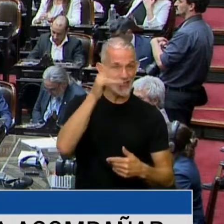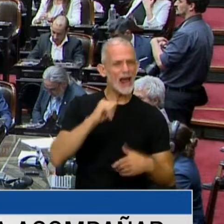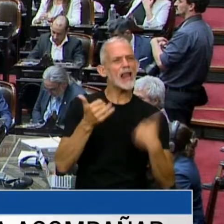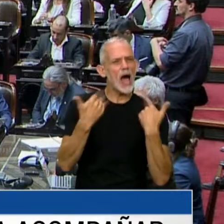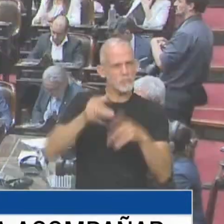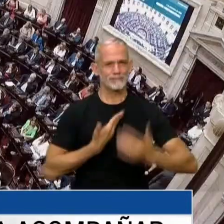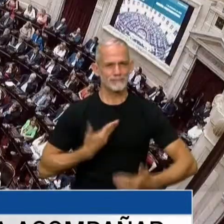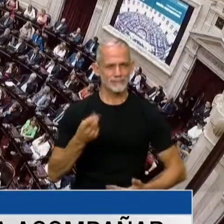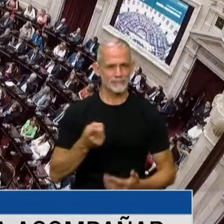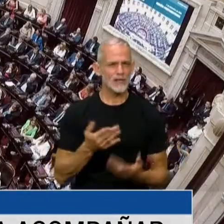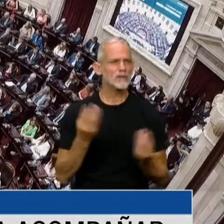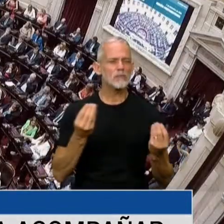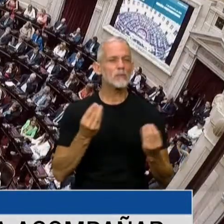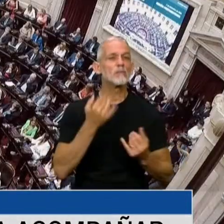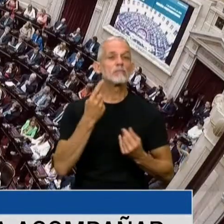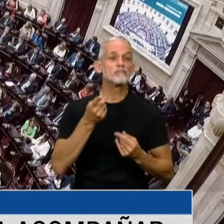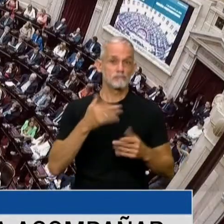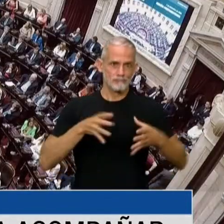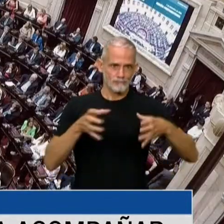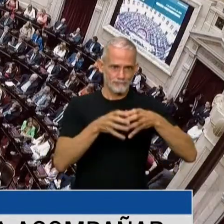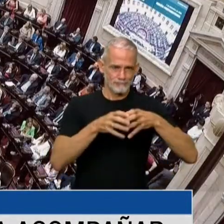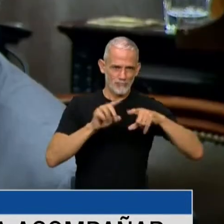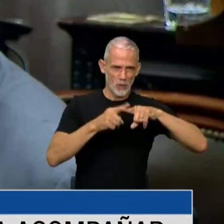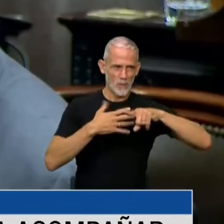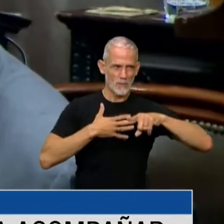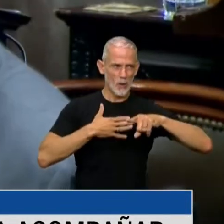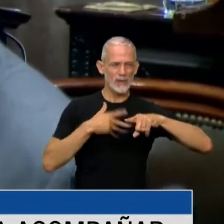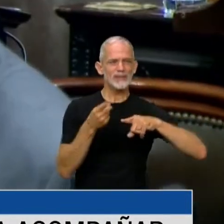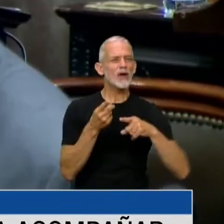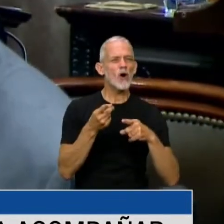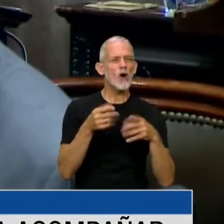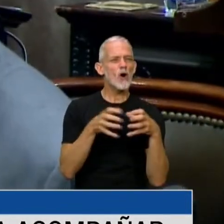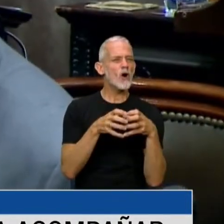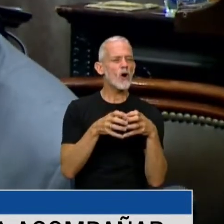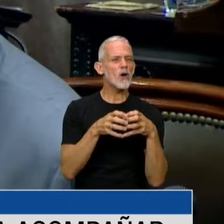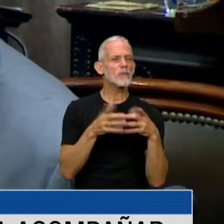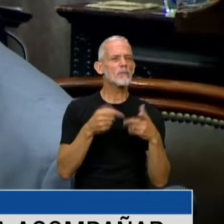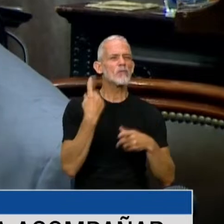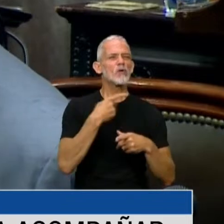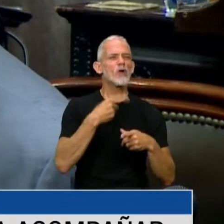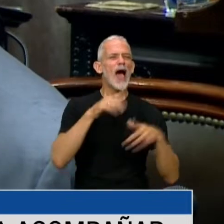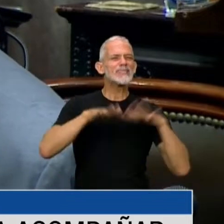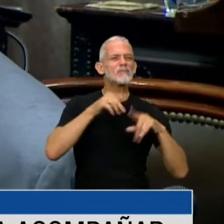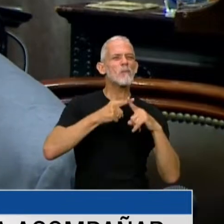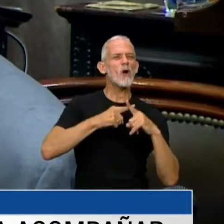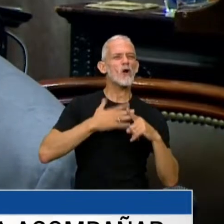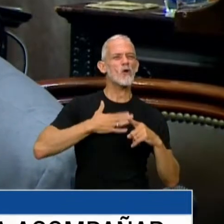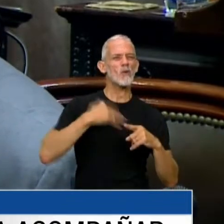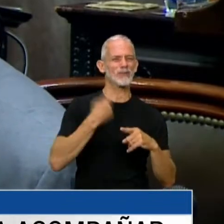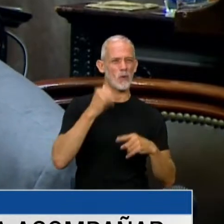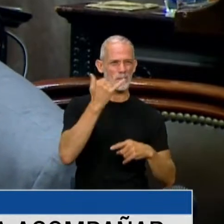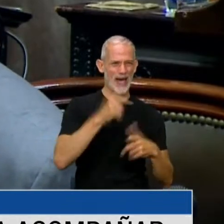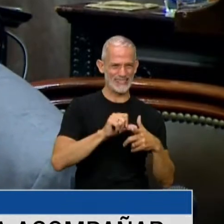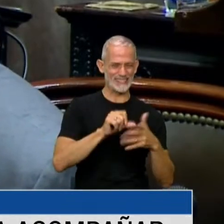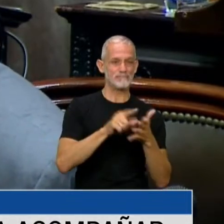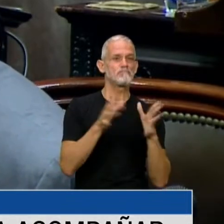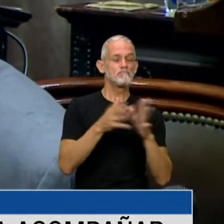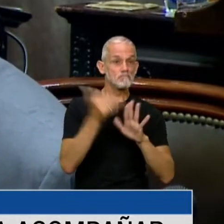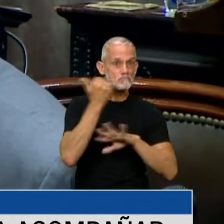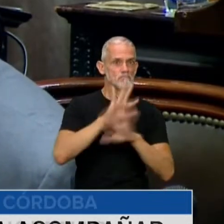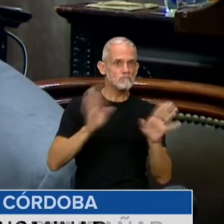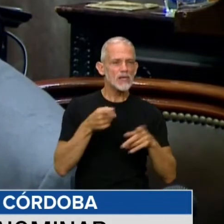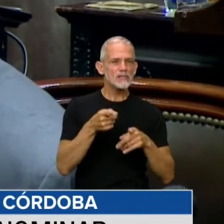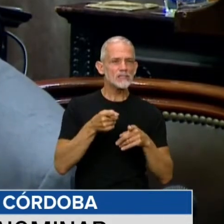moción para la presidencia. Para expresar en nombre del bloque Hacemos por Nuestro País, habiéndose